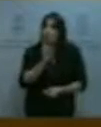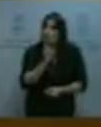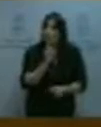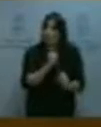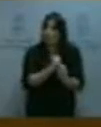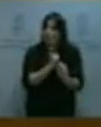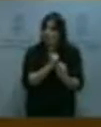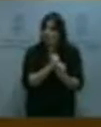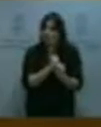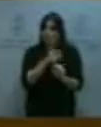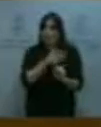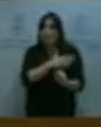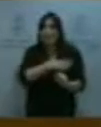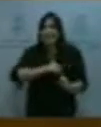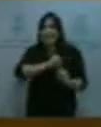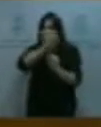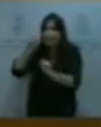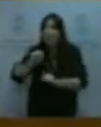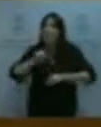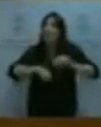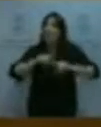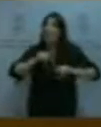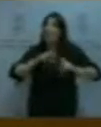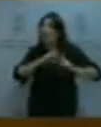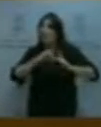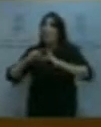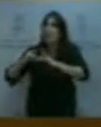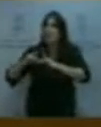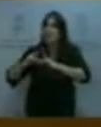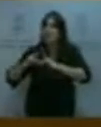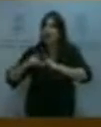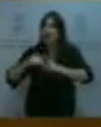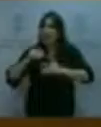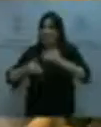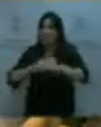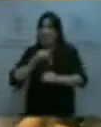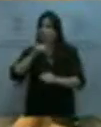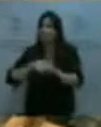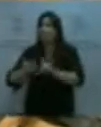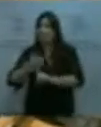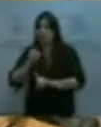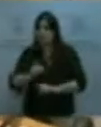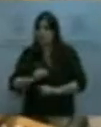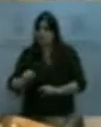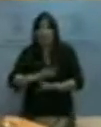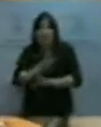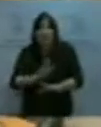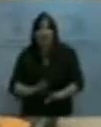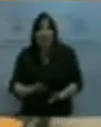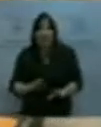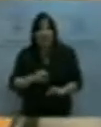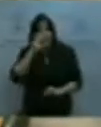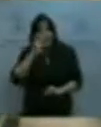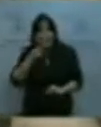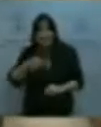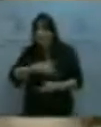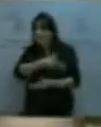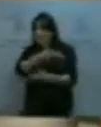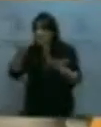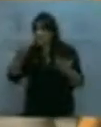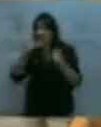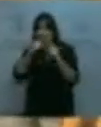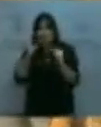líder llegue a un determinado proceso electoral, pero les importa un bledo los intereses generales de Asturias. Me estoy refiriendo al grupo